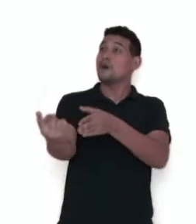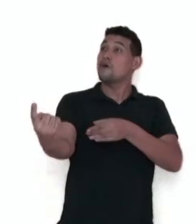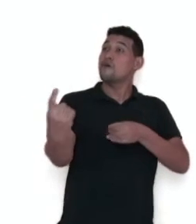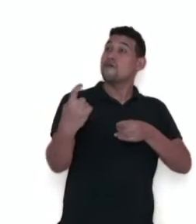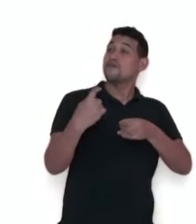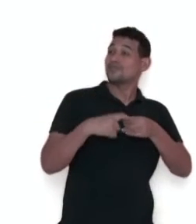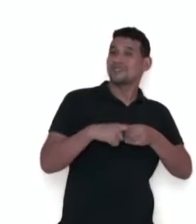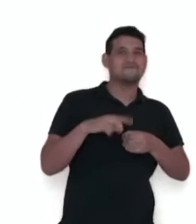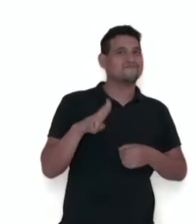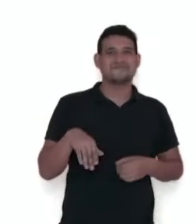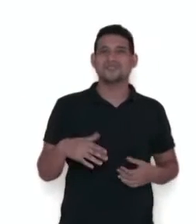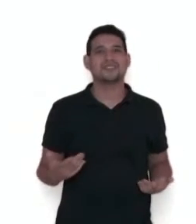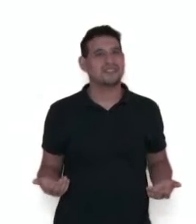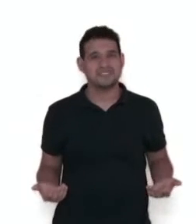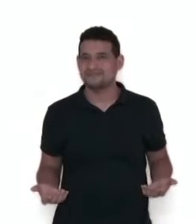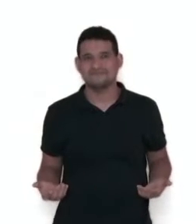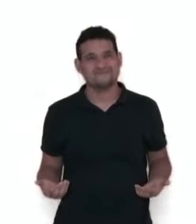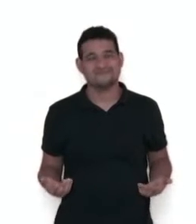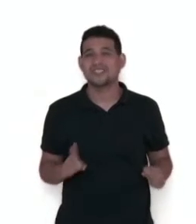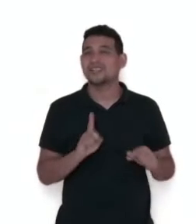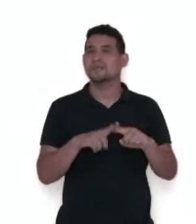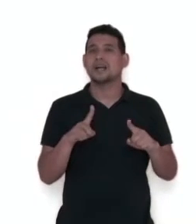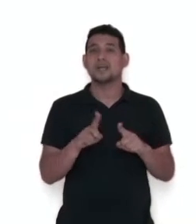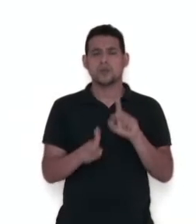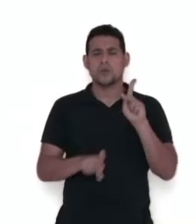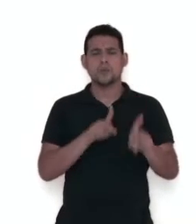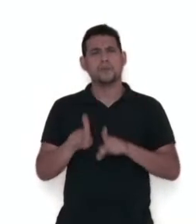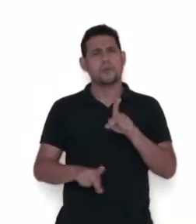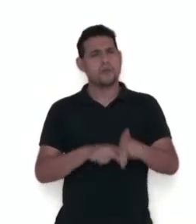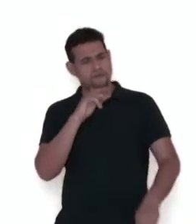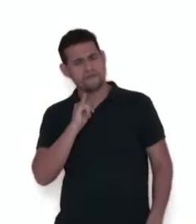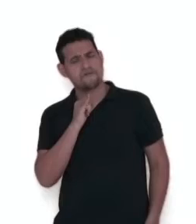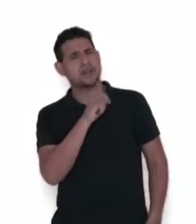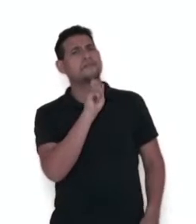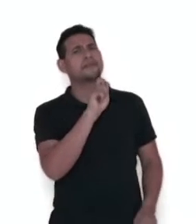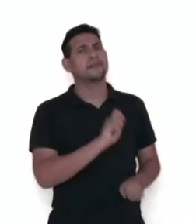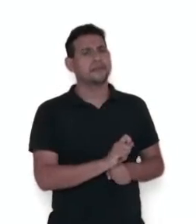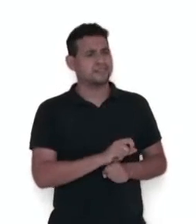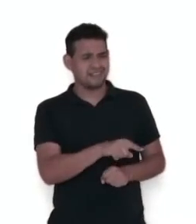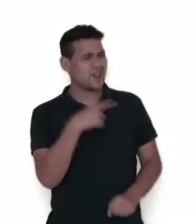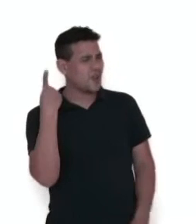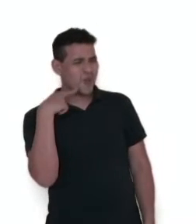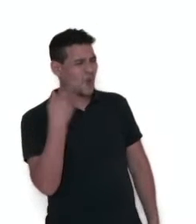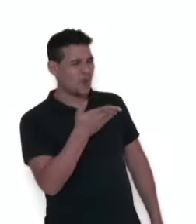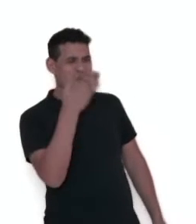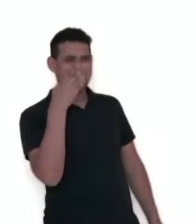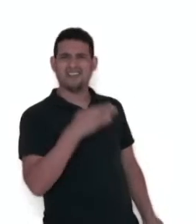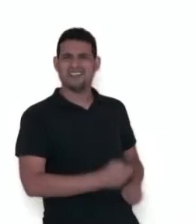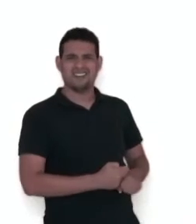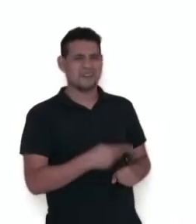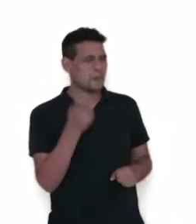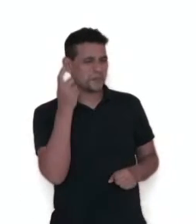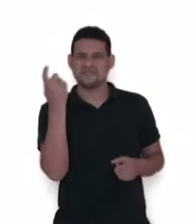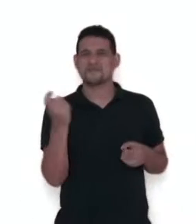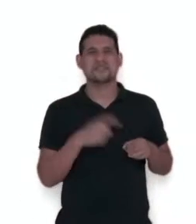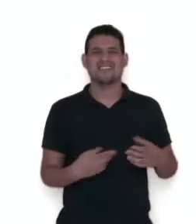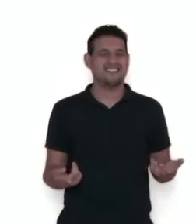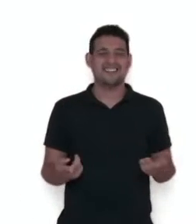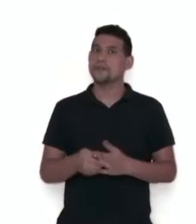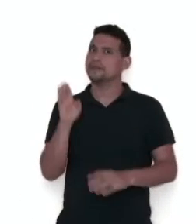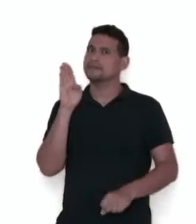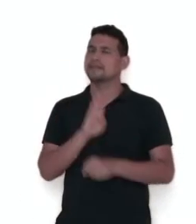devolvía. Y en el pueblo le decían a la loca del muelle de San Blas, y una